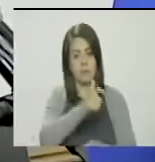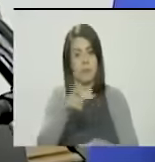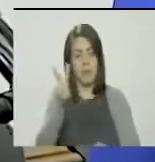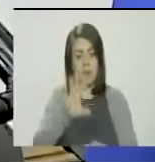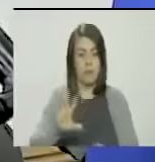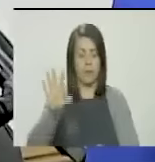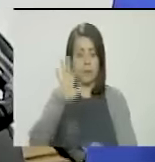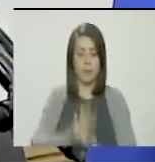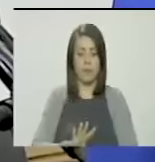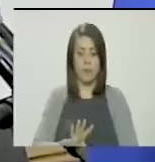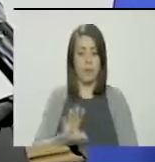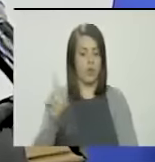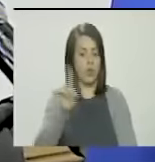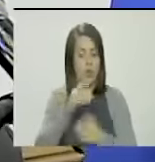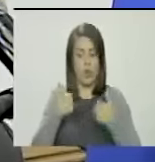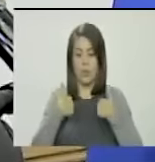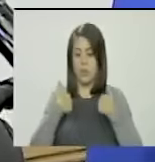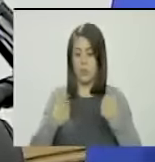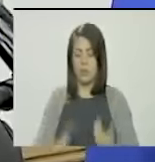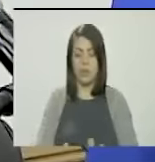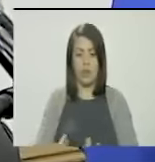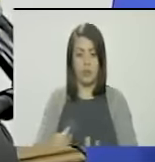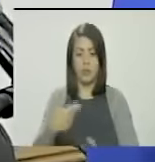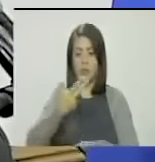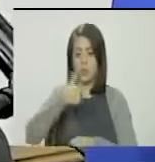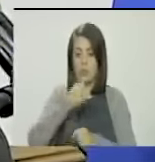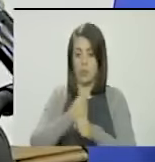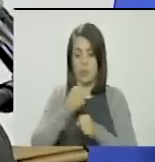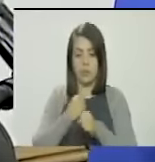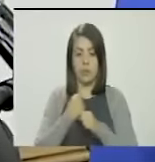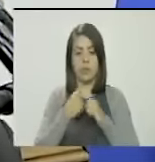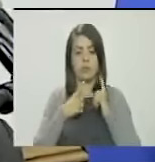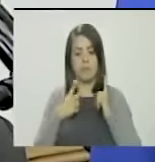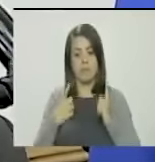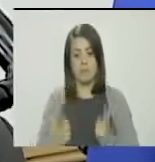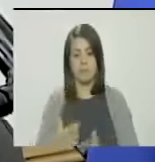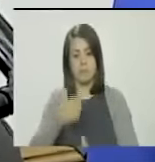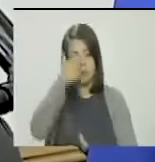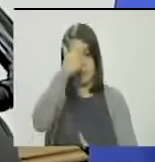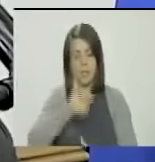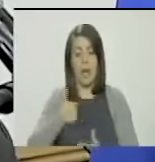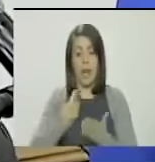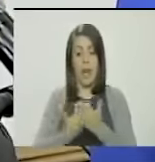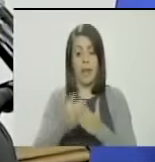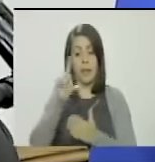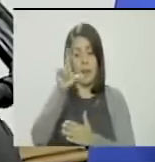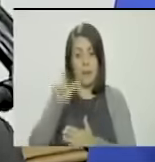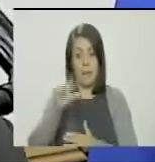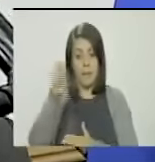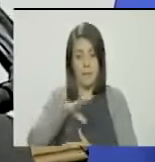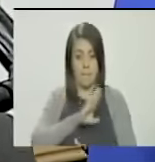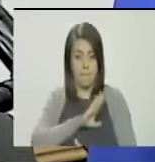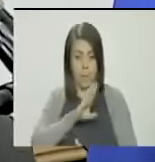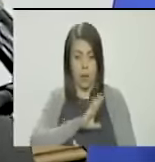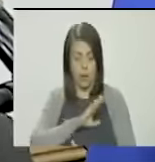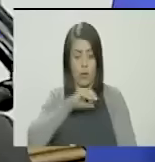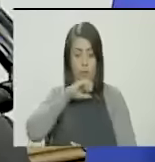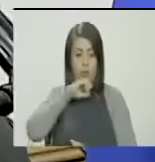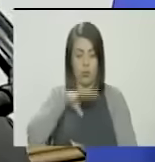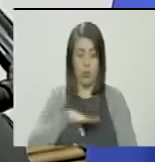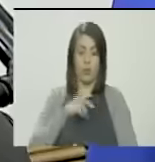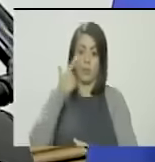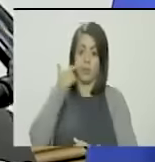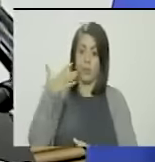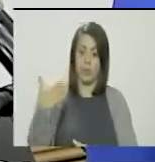de Venezuela a no dar descanso a nuestro brazo ni reposo a nuestra alma hasta que esas tierras que le pertenecen por historia,